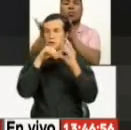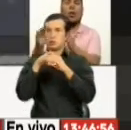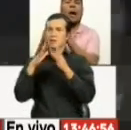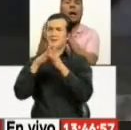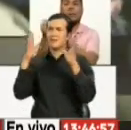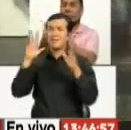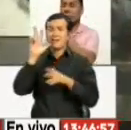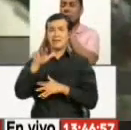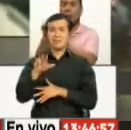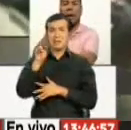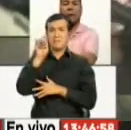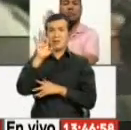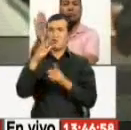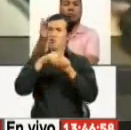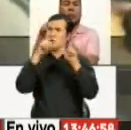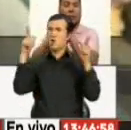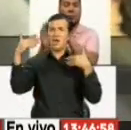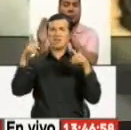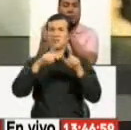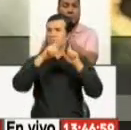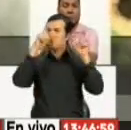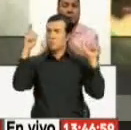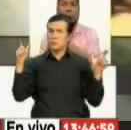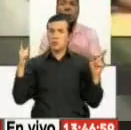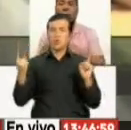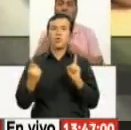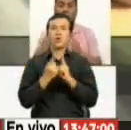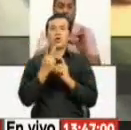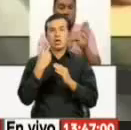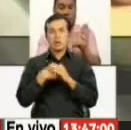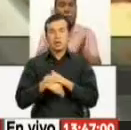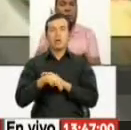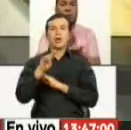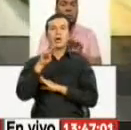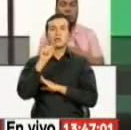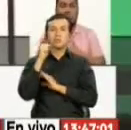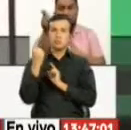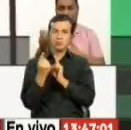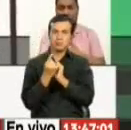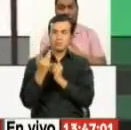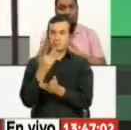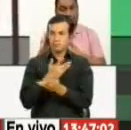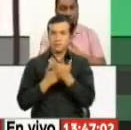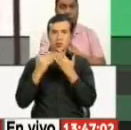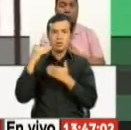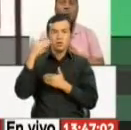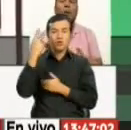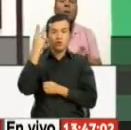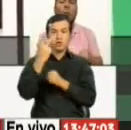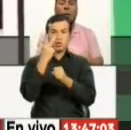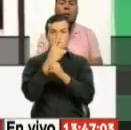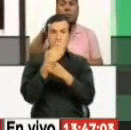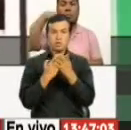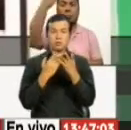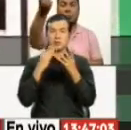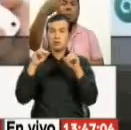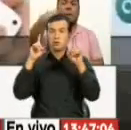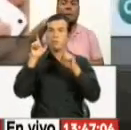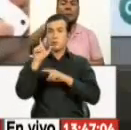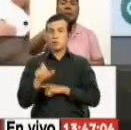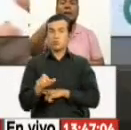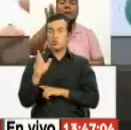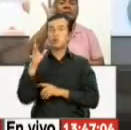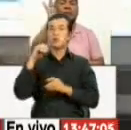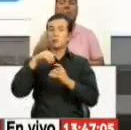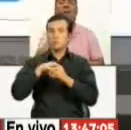de tres mil metros cuadrados donde se reencontró con su hija y también con su esposa los próximos dos años y medio de brecha estará recluido